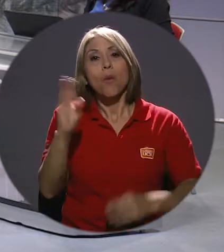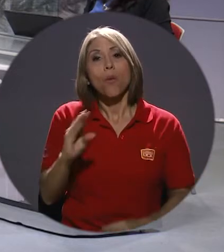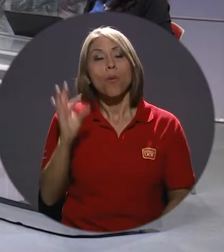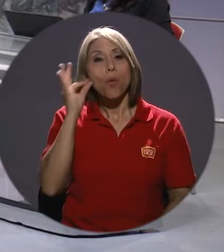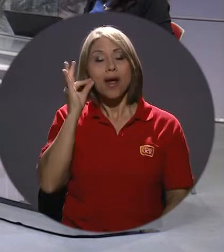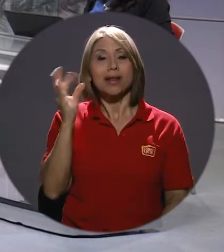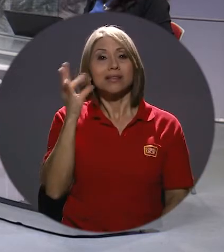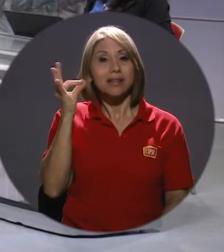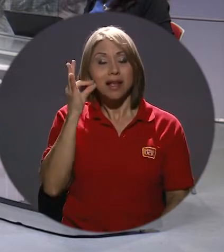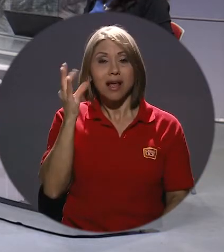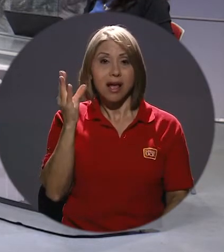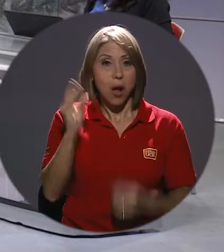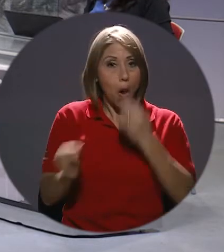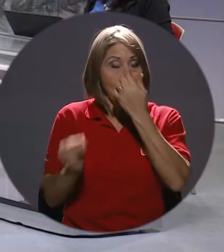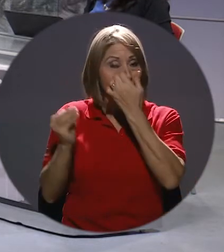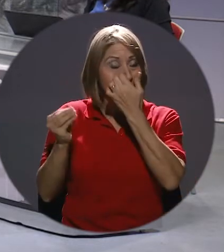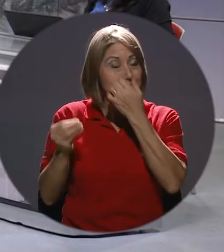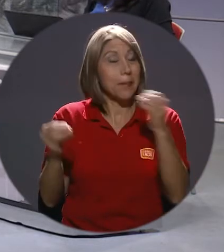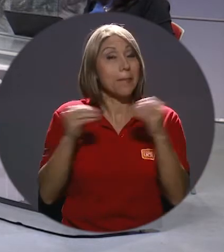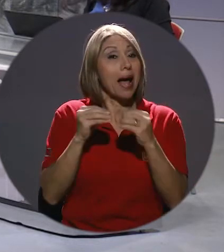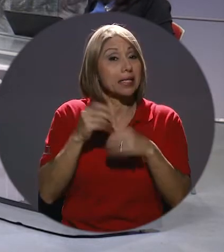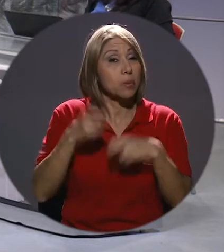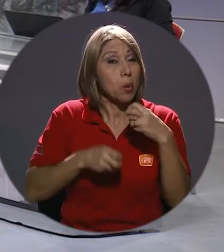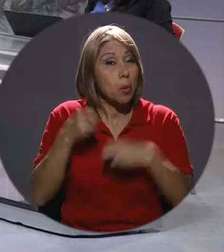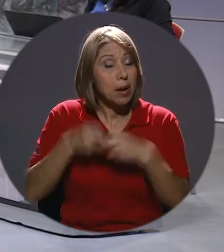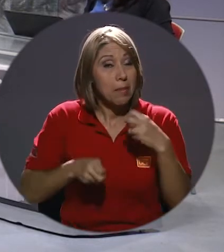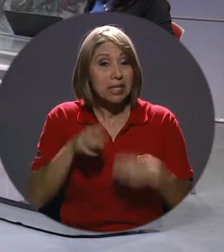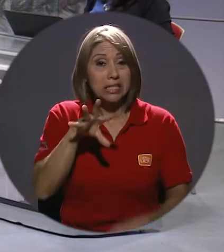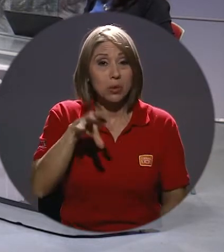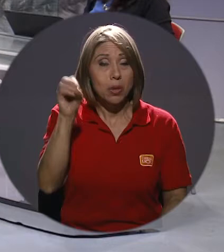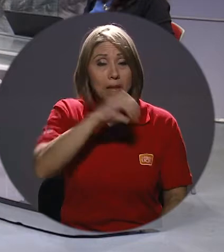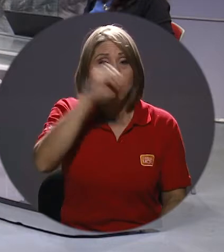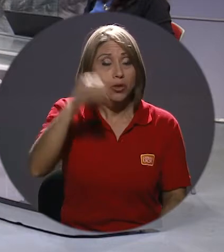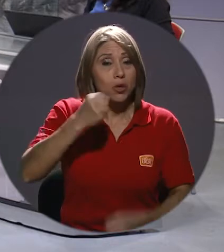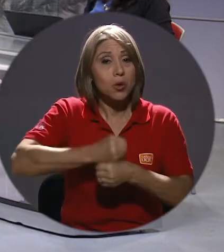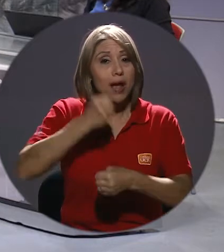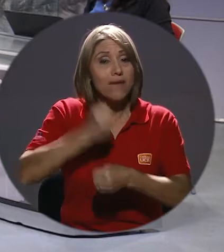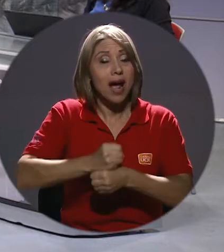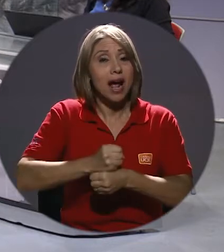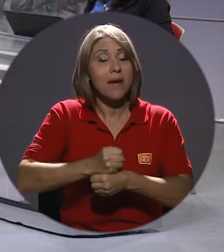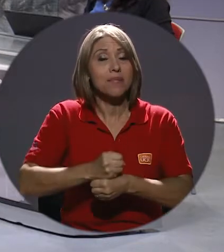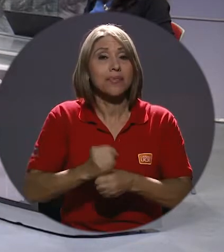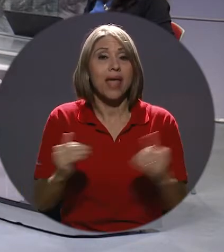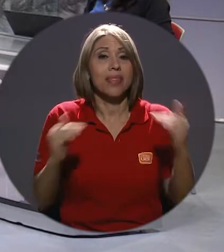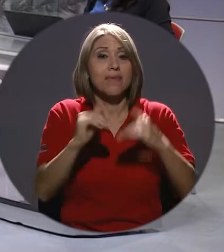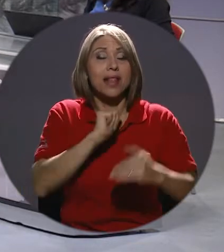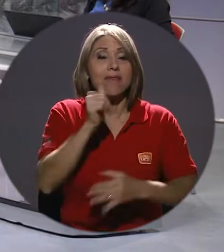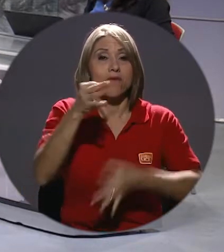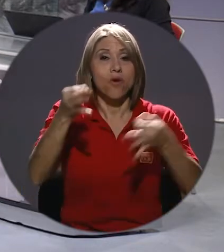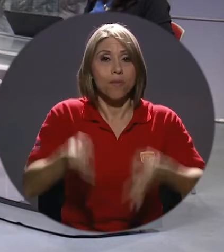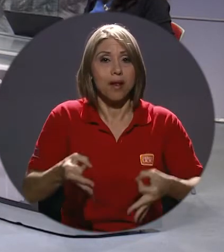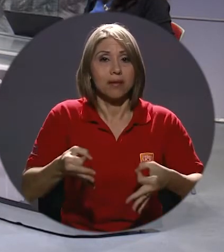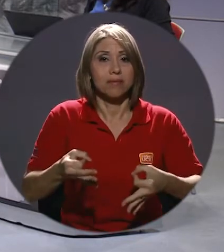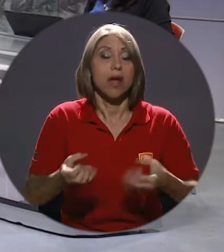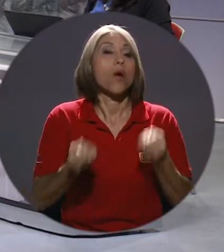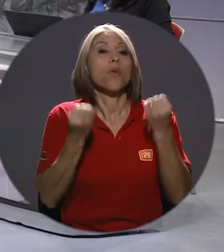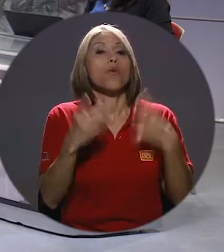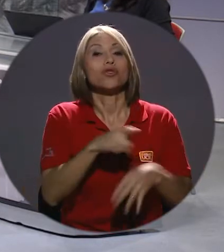mujeres ocupadas prácticamente trabajan en la informalidad, que es lo que mencionaba, donde muchas de estas mujeres trabajan en